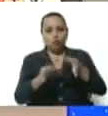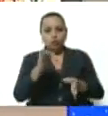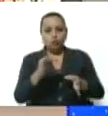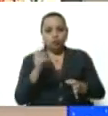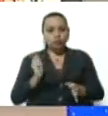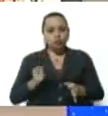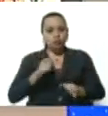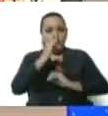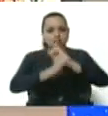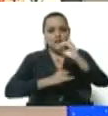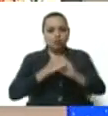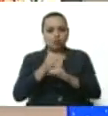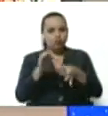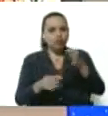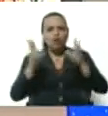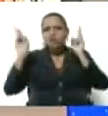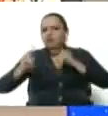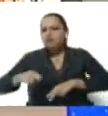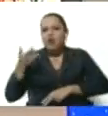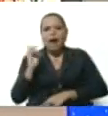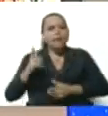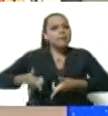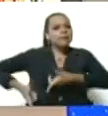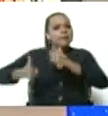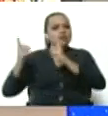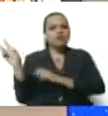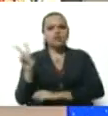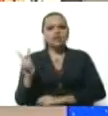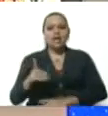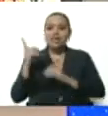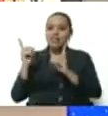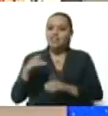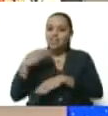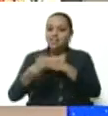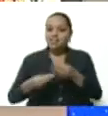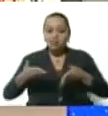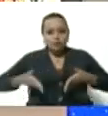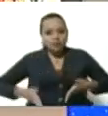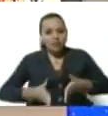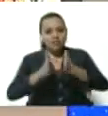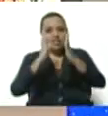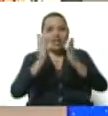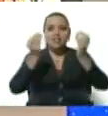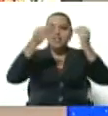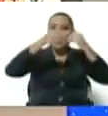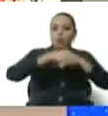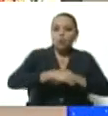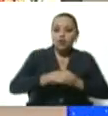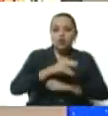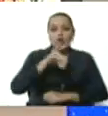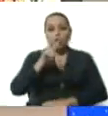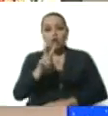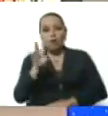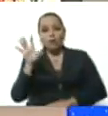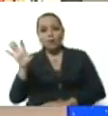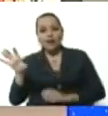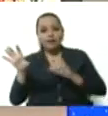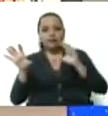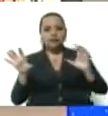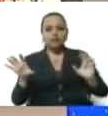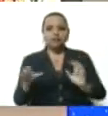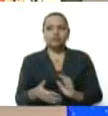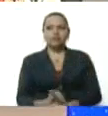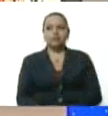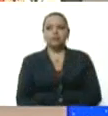Internacional de Justicia. Nunca. Y debe hacerse por la vía del consentimiento de ambas